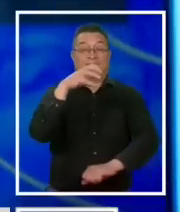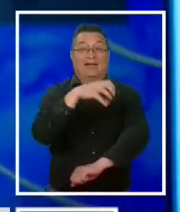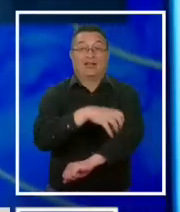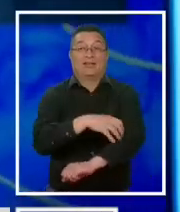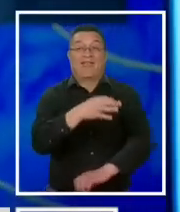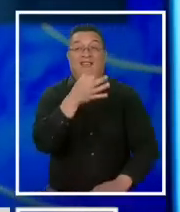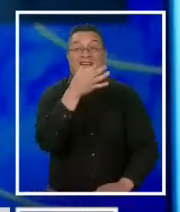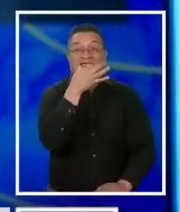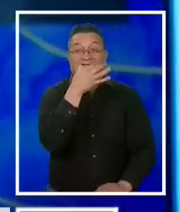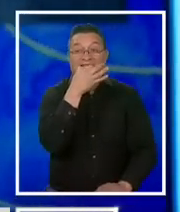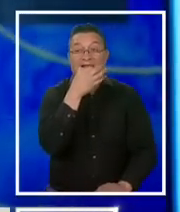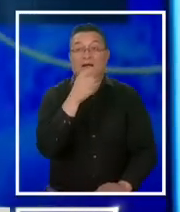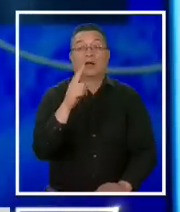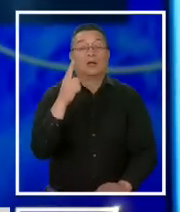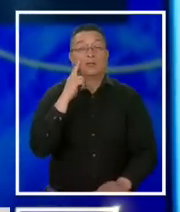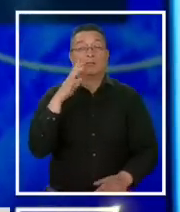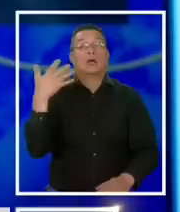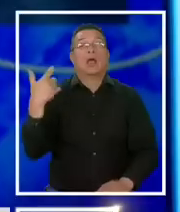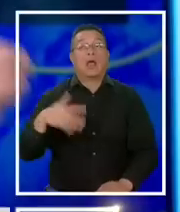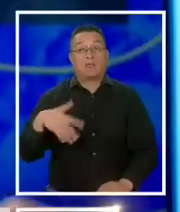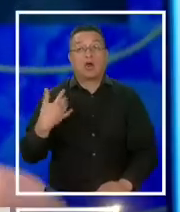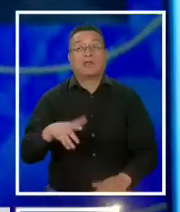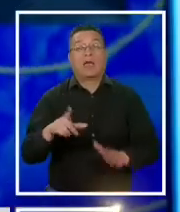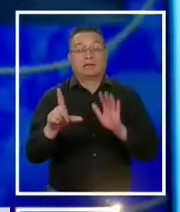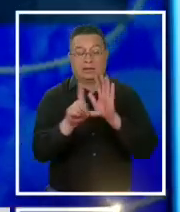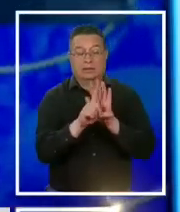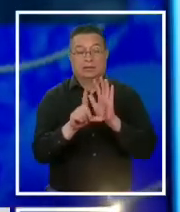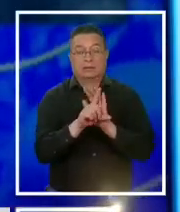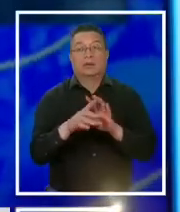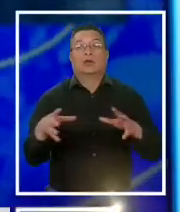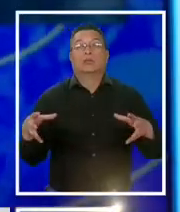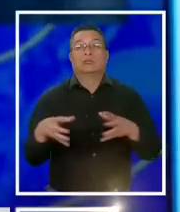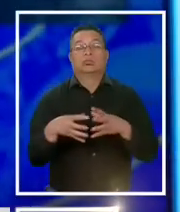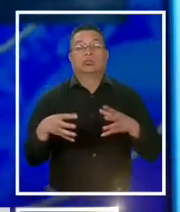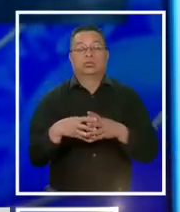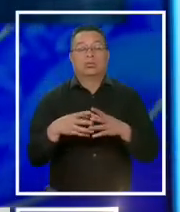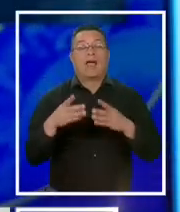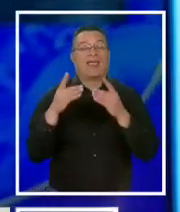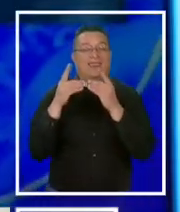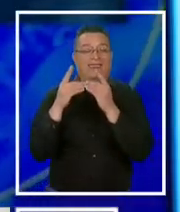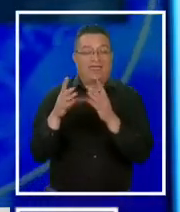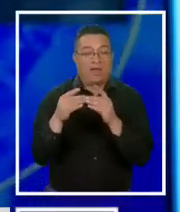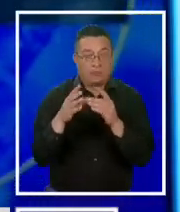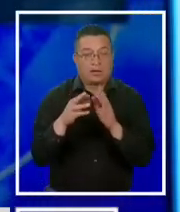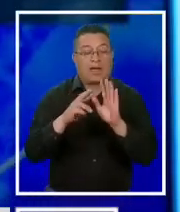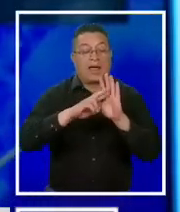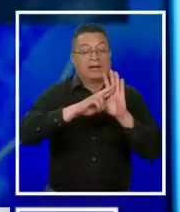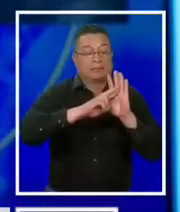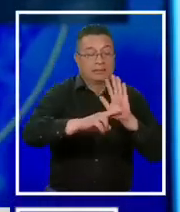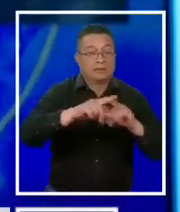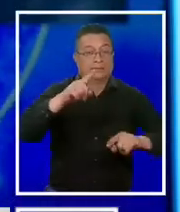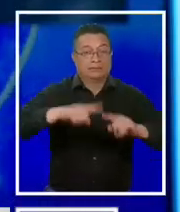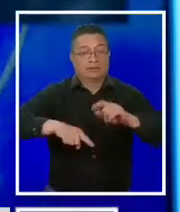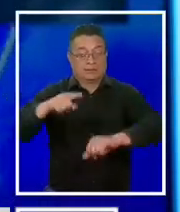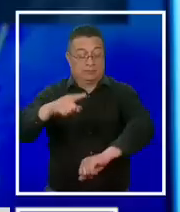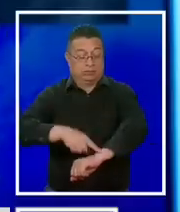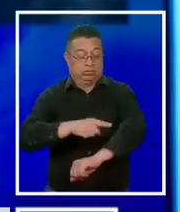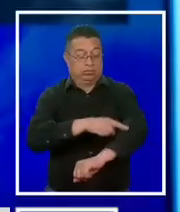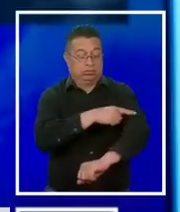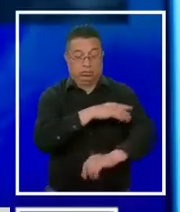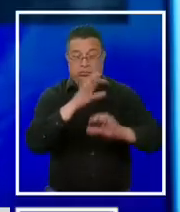nunca desconocemos la importancia de la legitimidad de un órgano democrático representativo territorialmente y